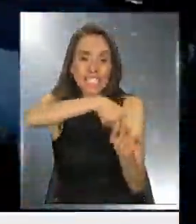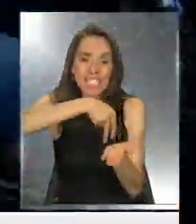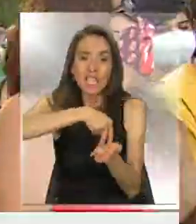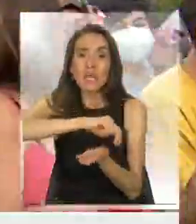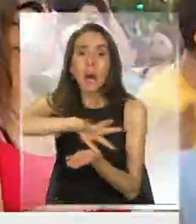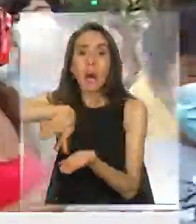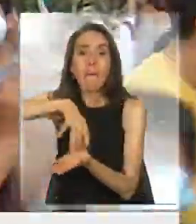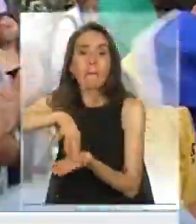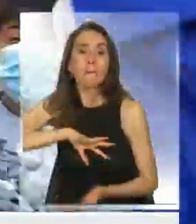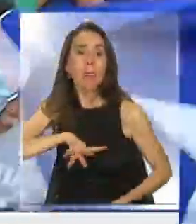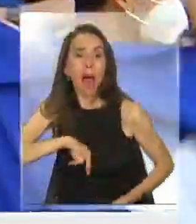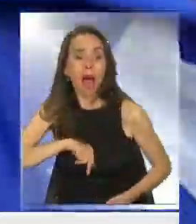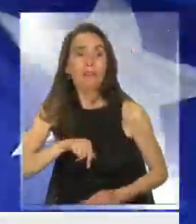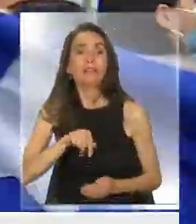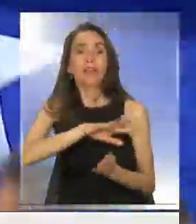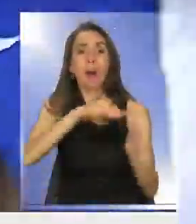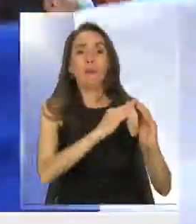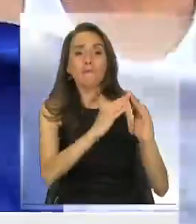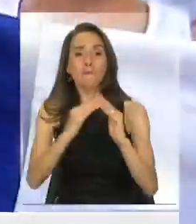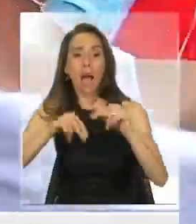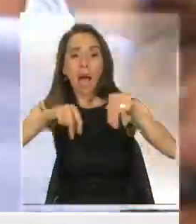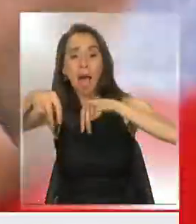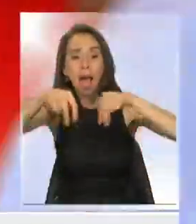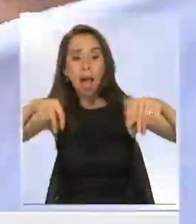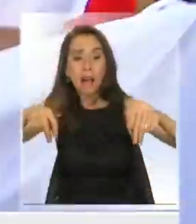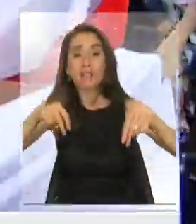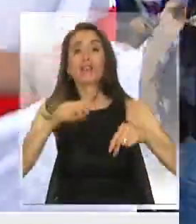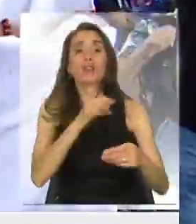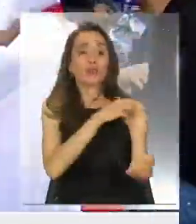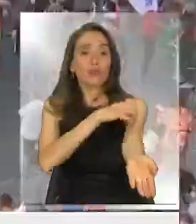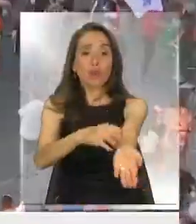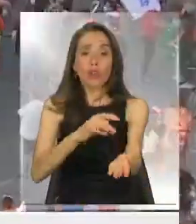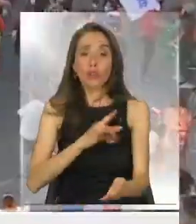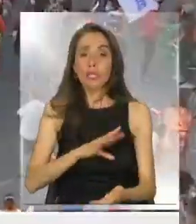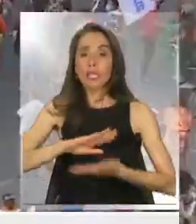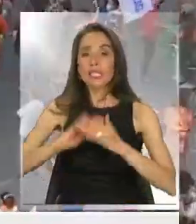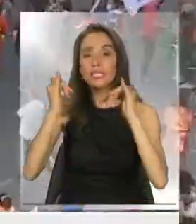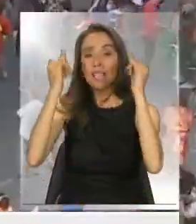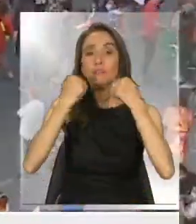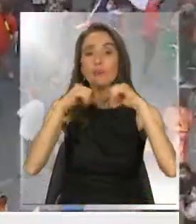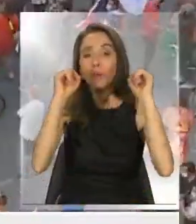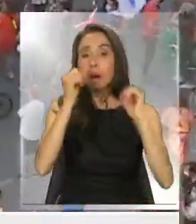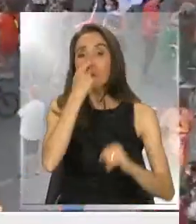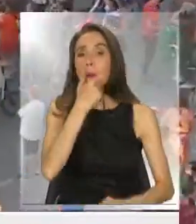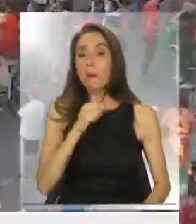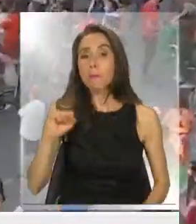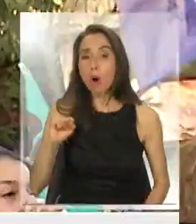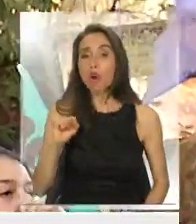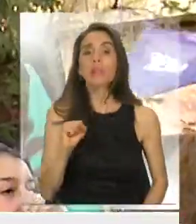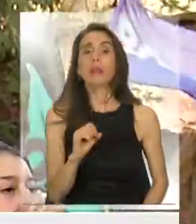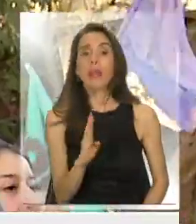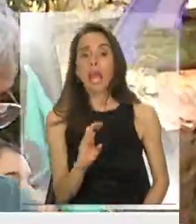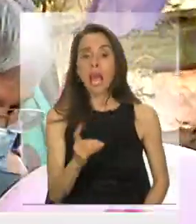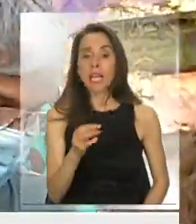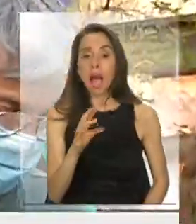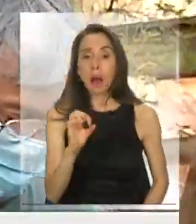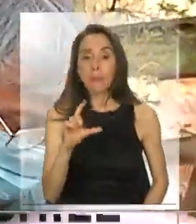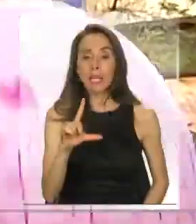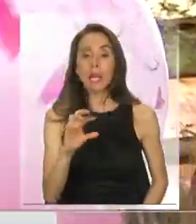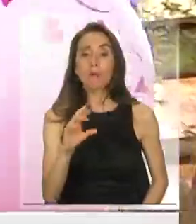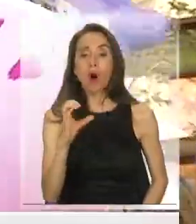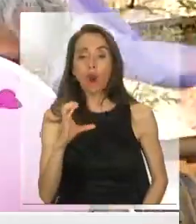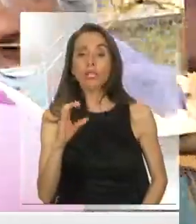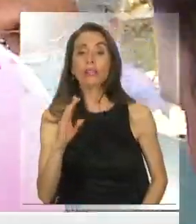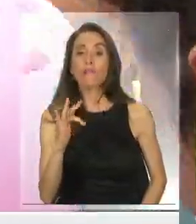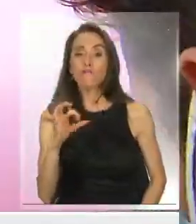a lo largo de todo Chile, que celebraron a Gabriel Boric Font. Es el momento de cambiar, es el momento de respetar a nuestro prójimo,